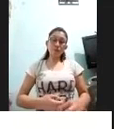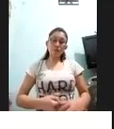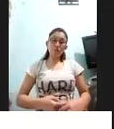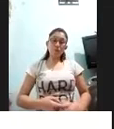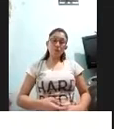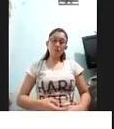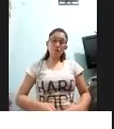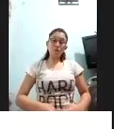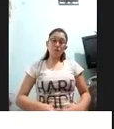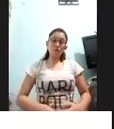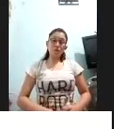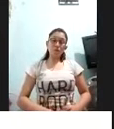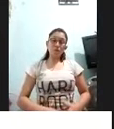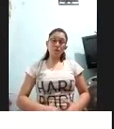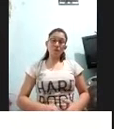Q.